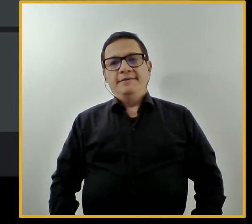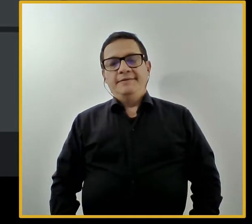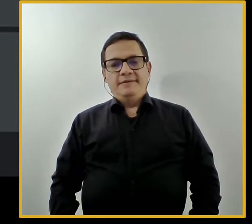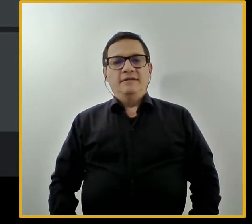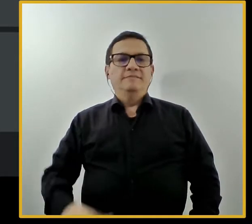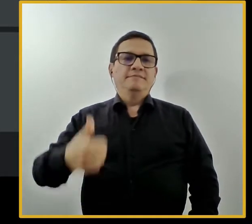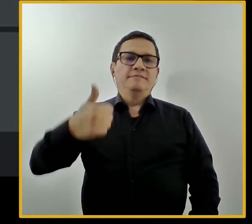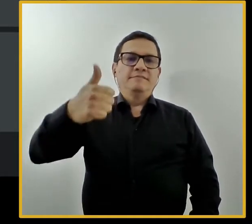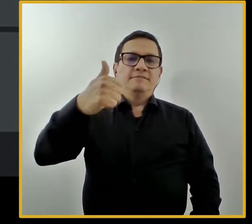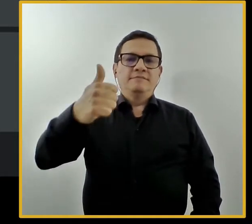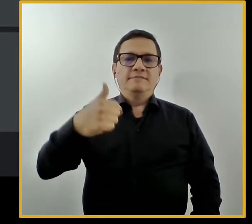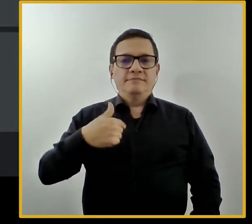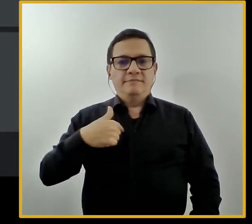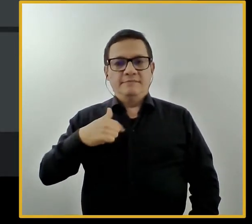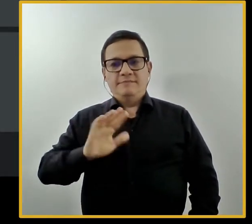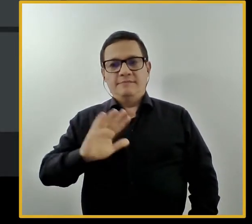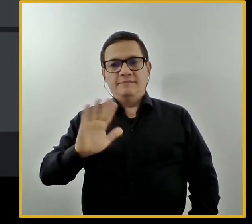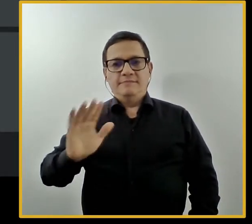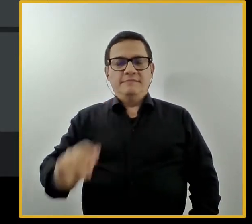Sí, ok, sí, porque aquí ya.